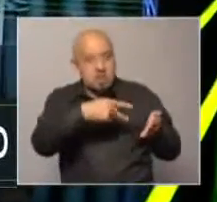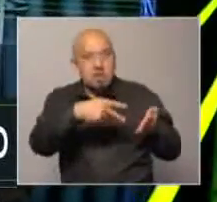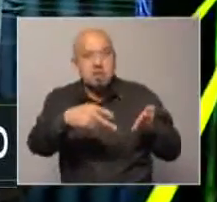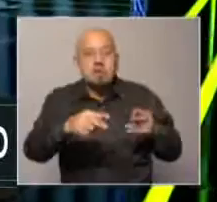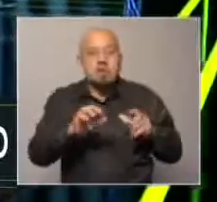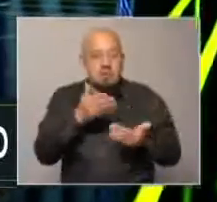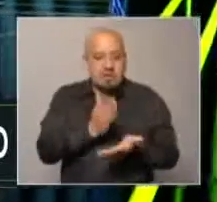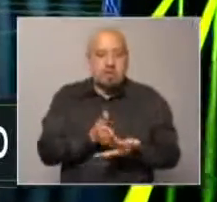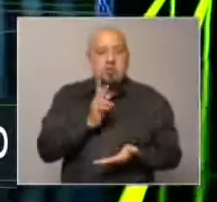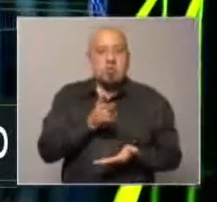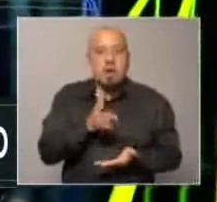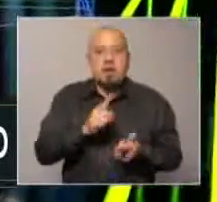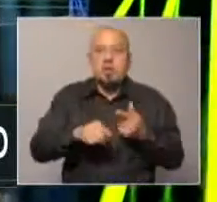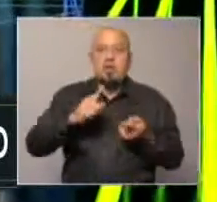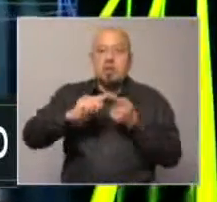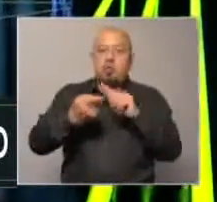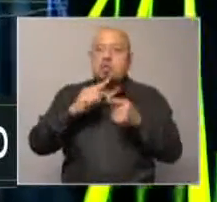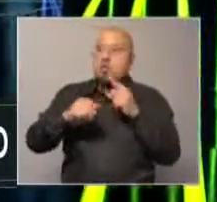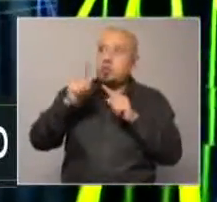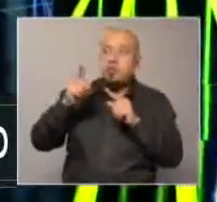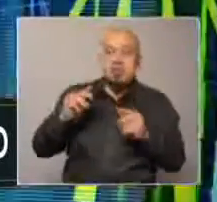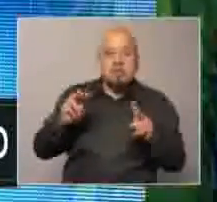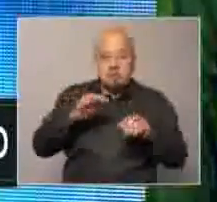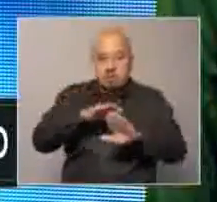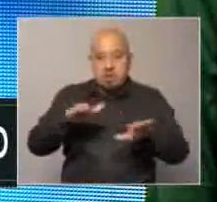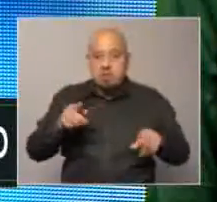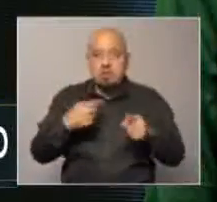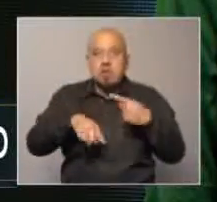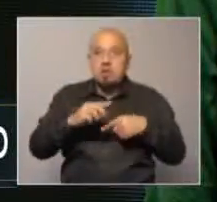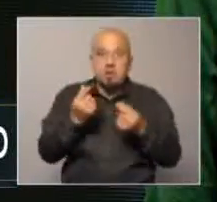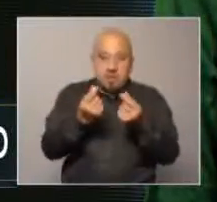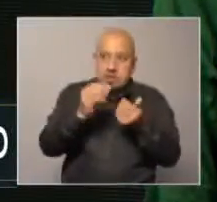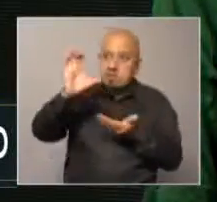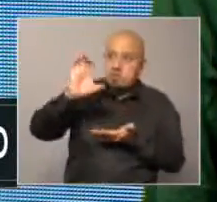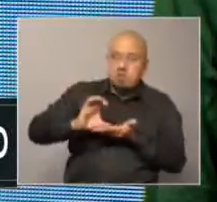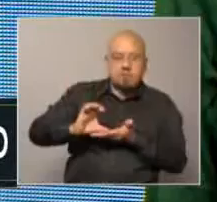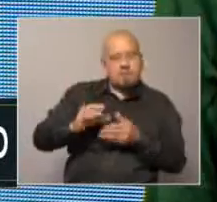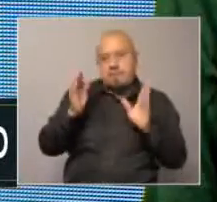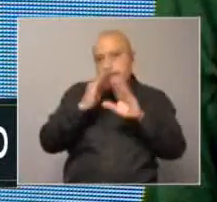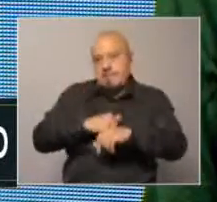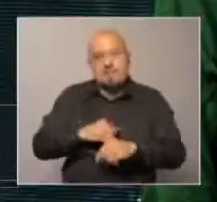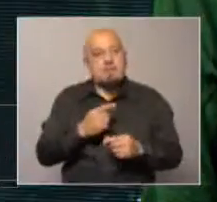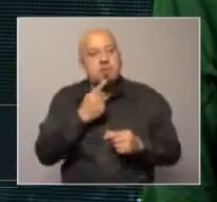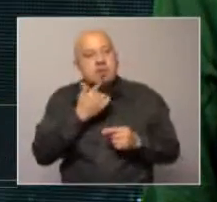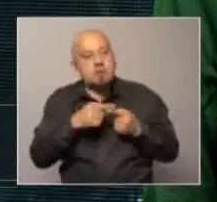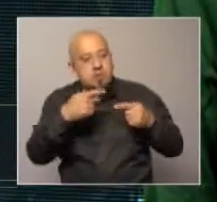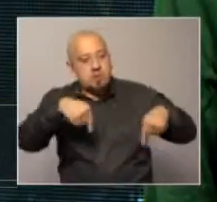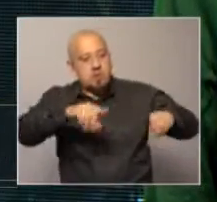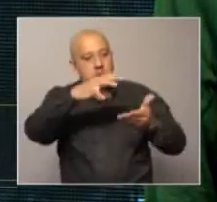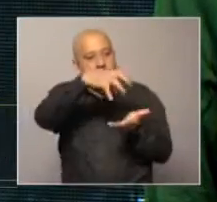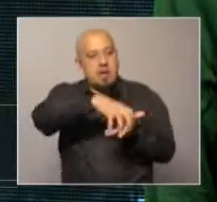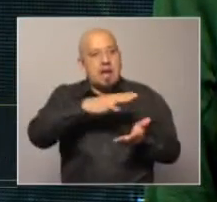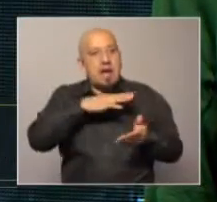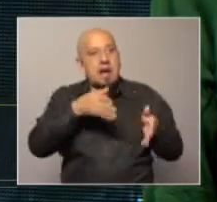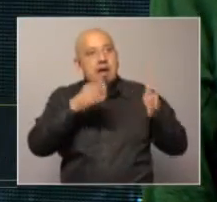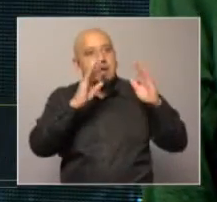de derechos humanos, la Convención sobre los Derechos del Niño, pero el presupuesto no nos va a ayudar. Como tú decís, el tema del edilicio, por ejemplo, tenemos